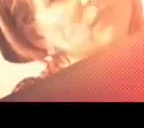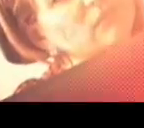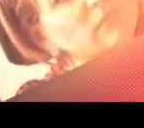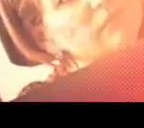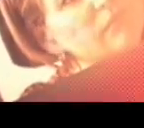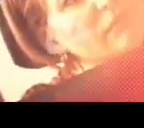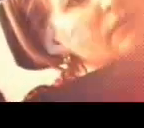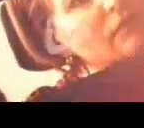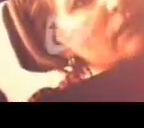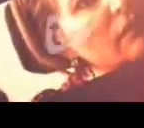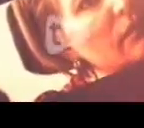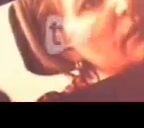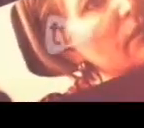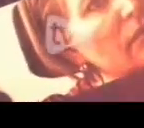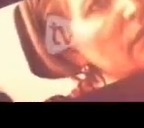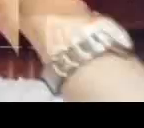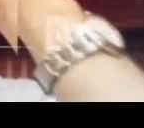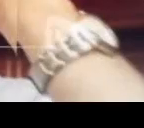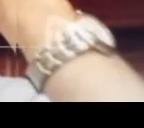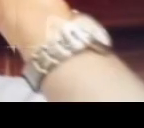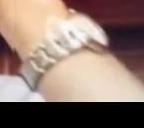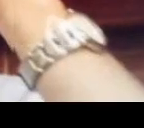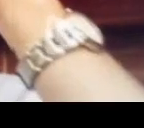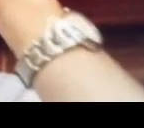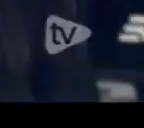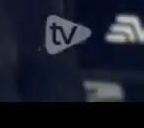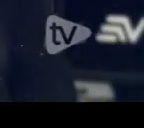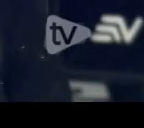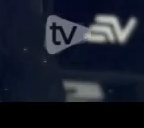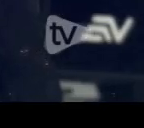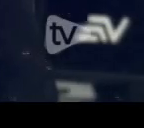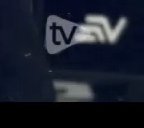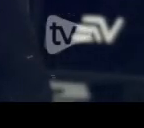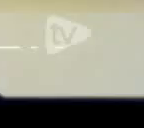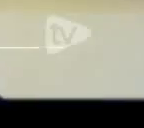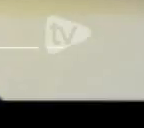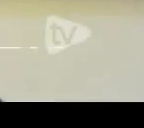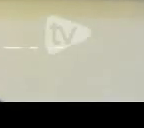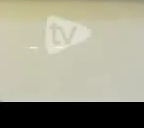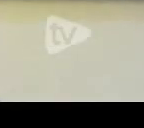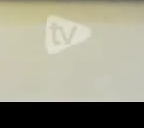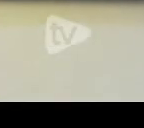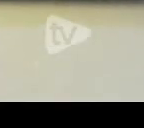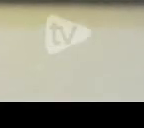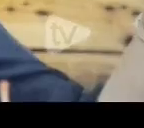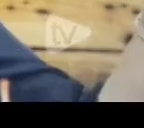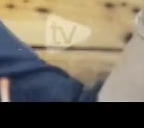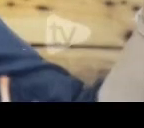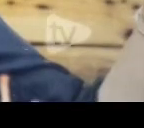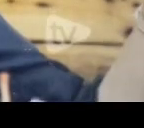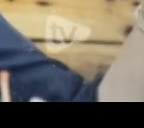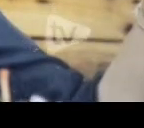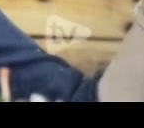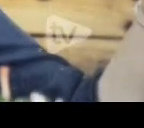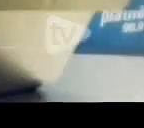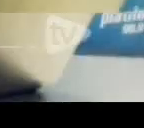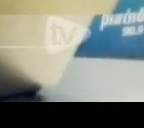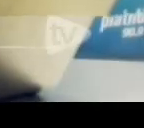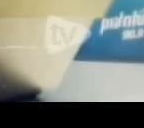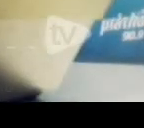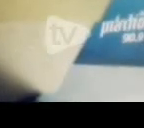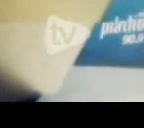¿Cómo se vive el periodismo en Ecuador? Andrés Carrión, Tania Tinoco, Fernando Larenas, Ana Karina